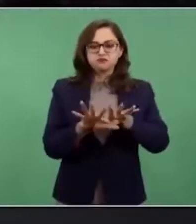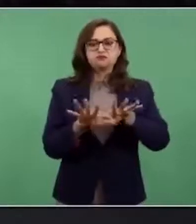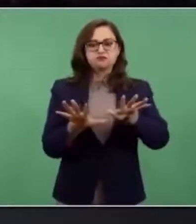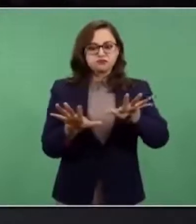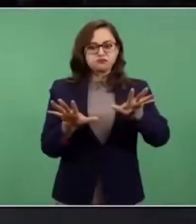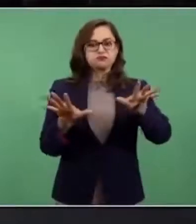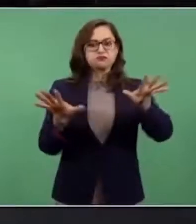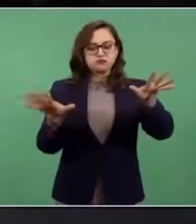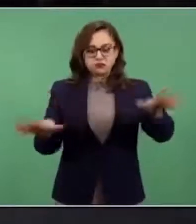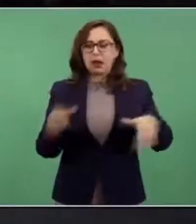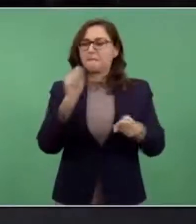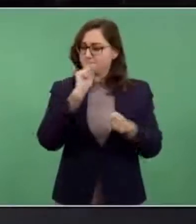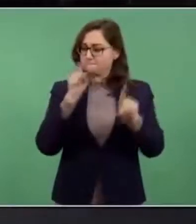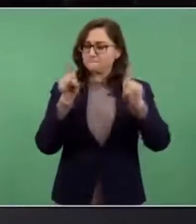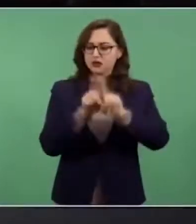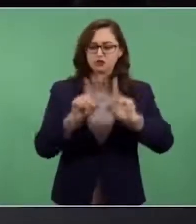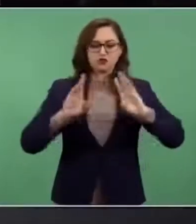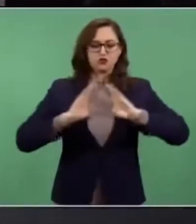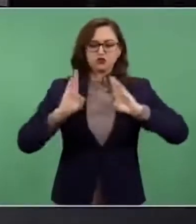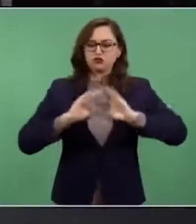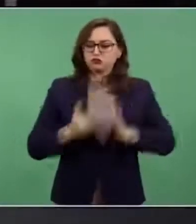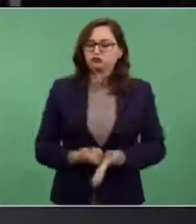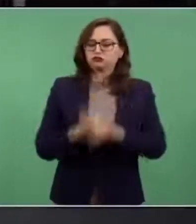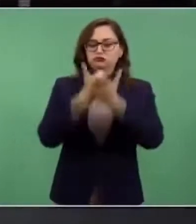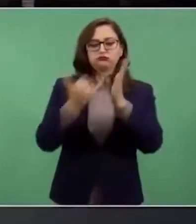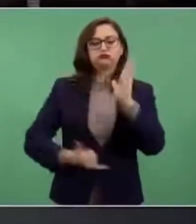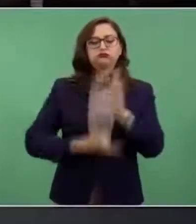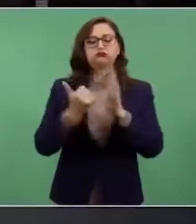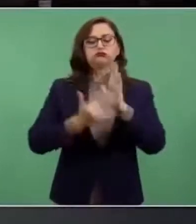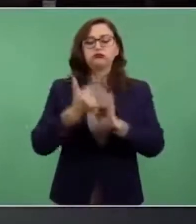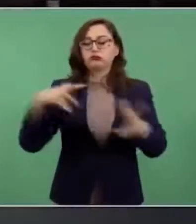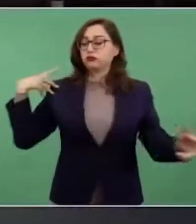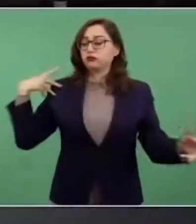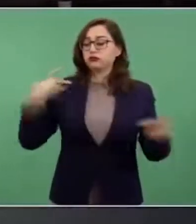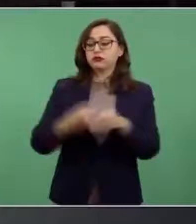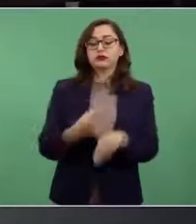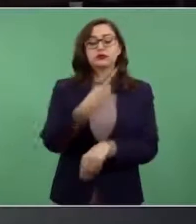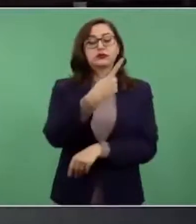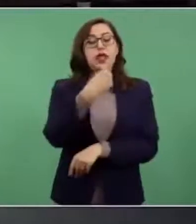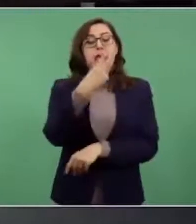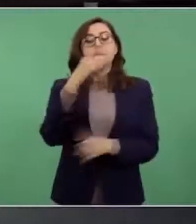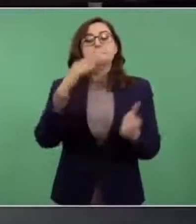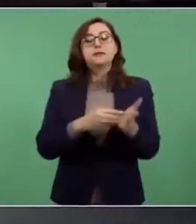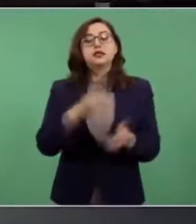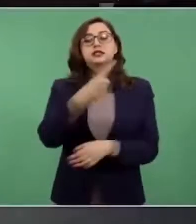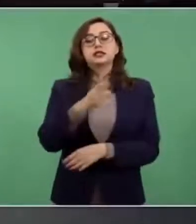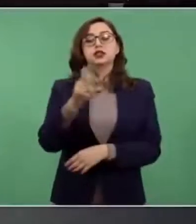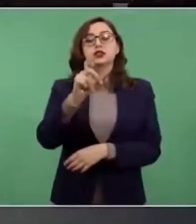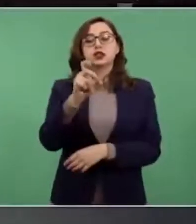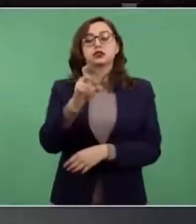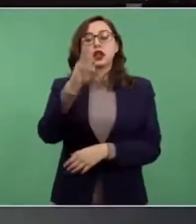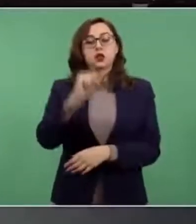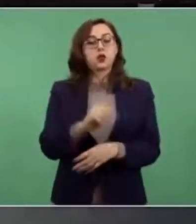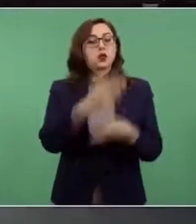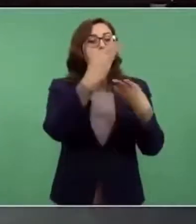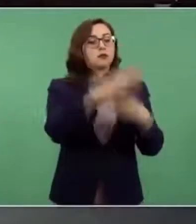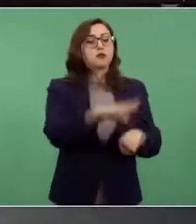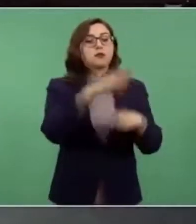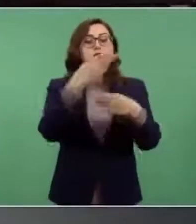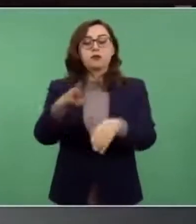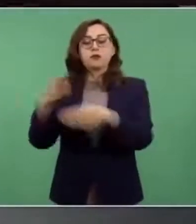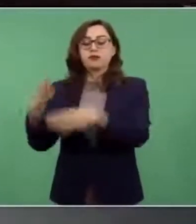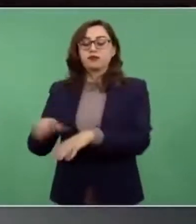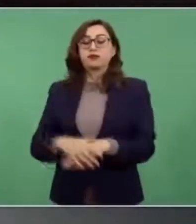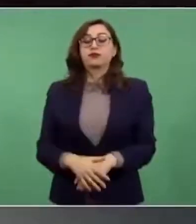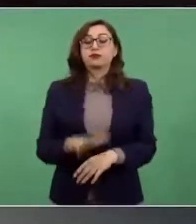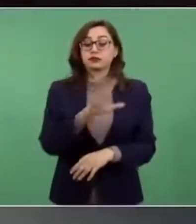los ingenieros militares hasta ahora 1,139 sucursales. Hay